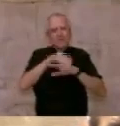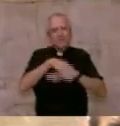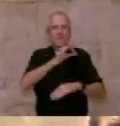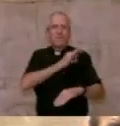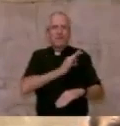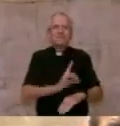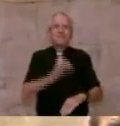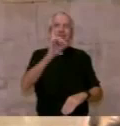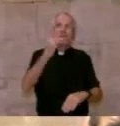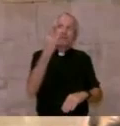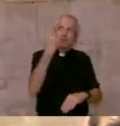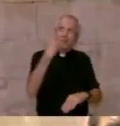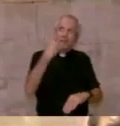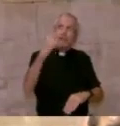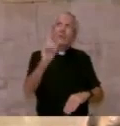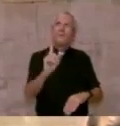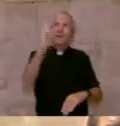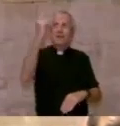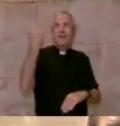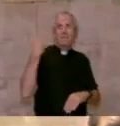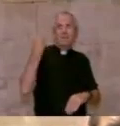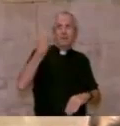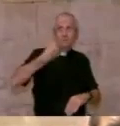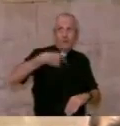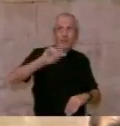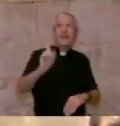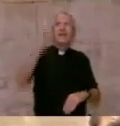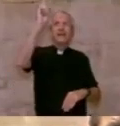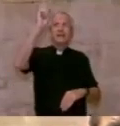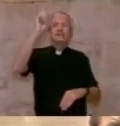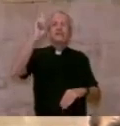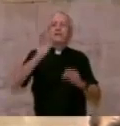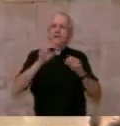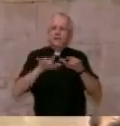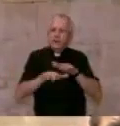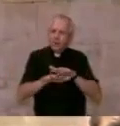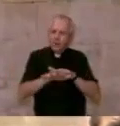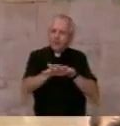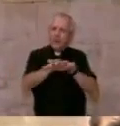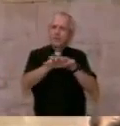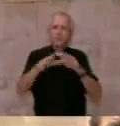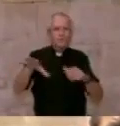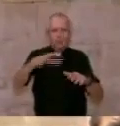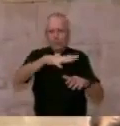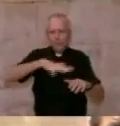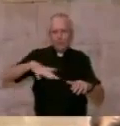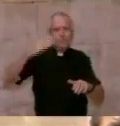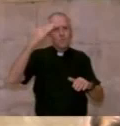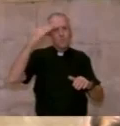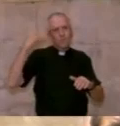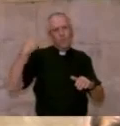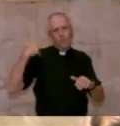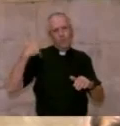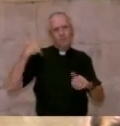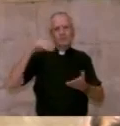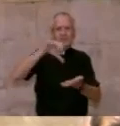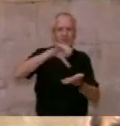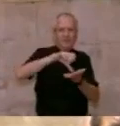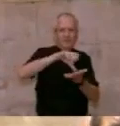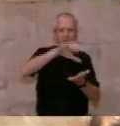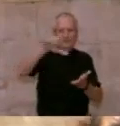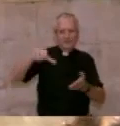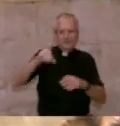Señor, llamado por él, enviado por él, recorriendo desde hoy los pueblos y villas de la